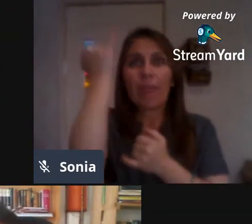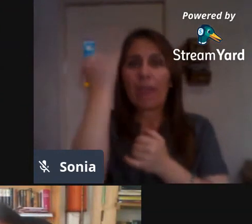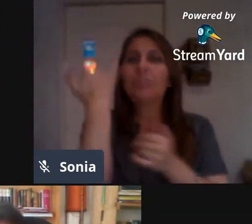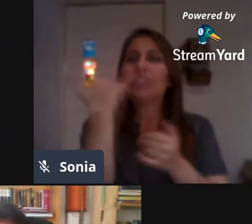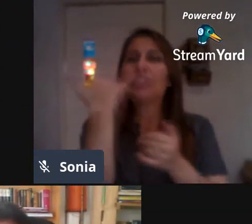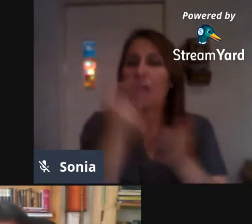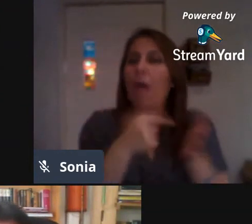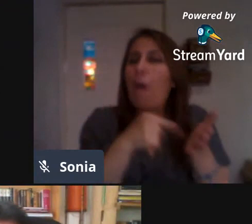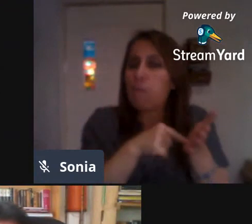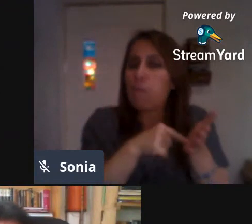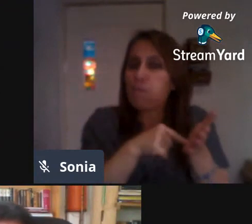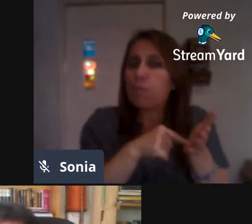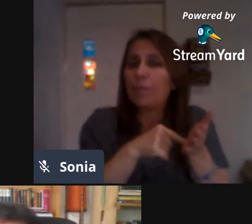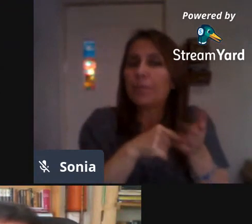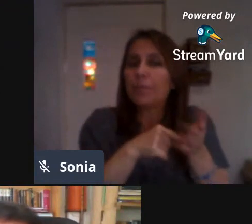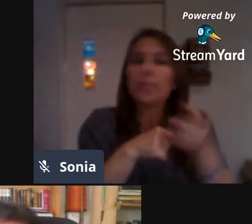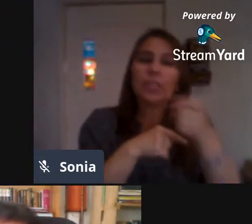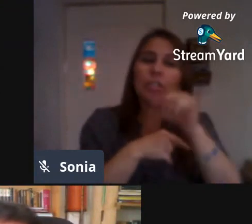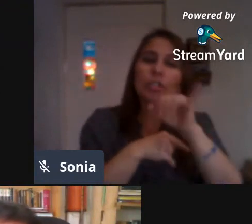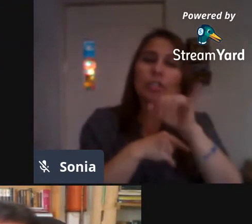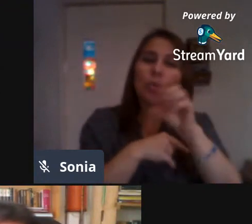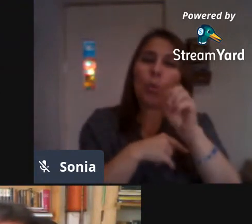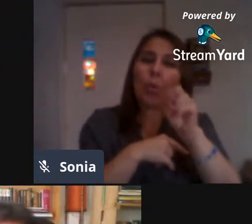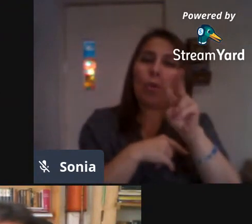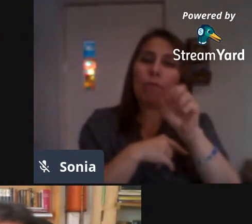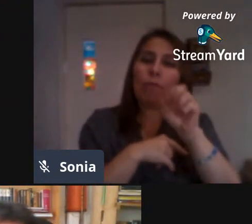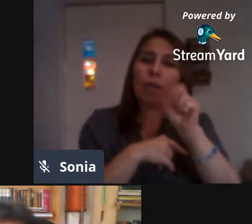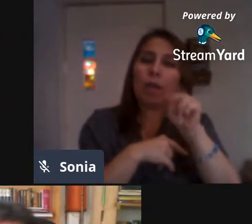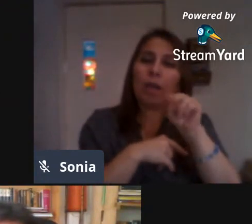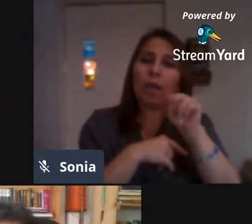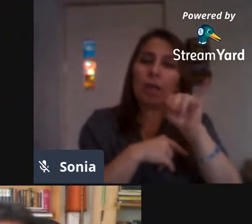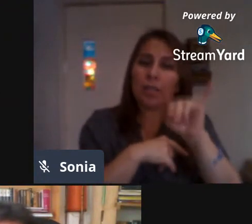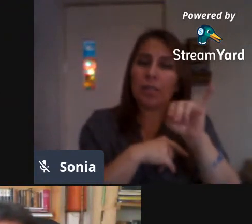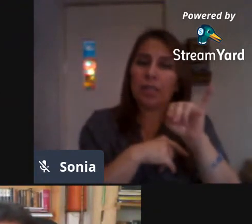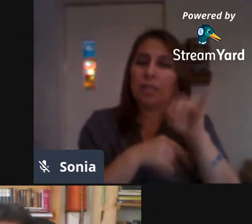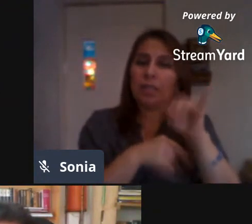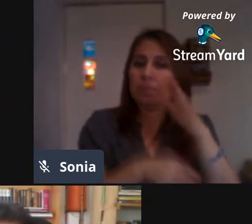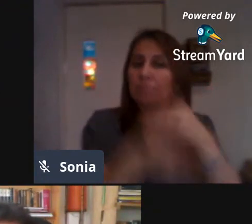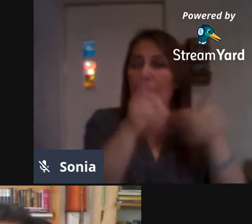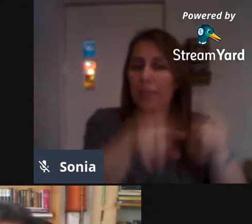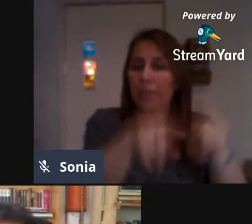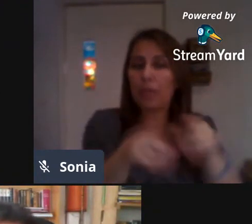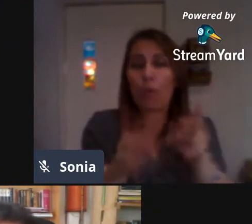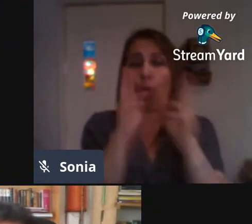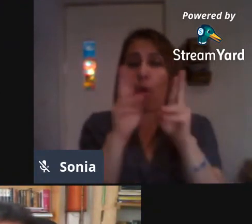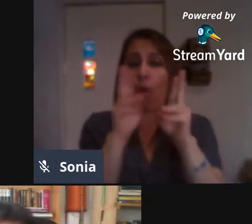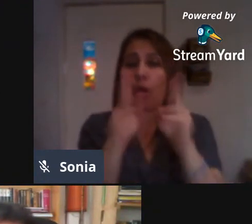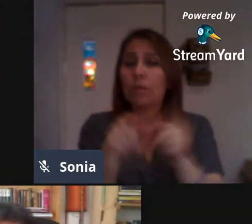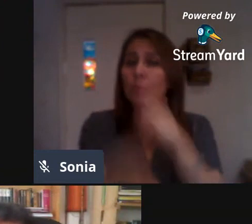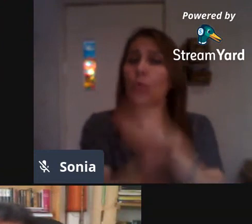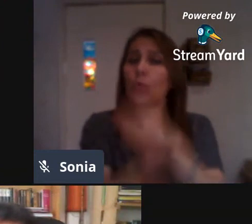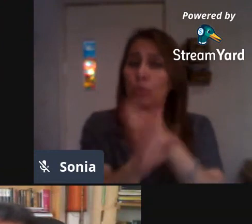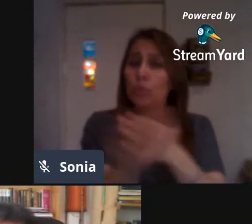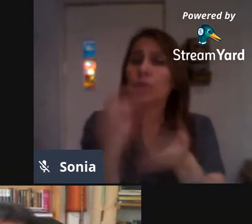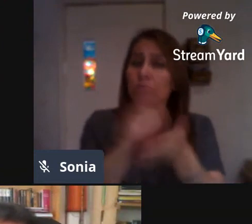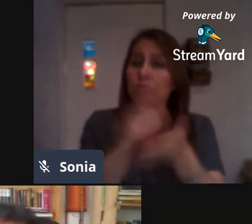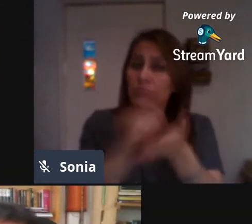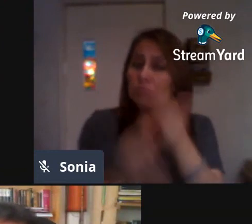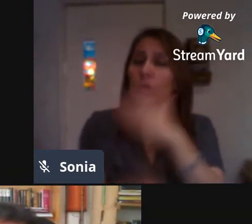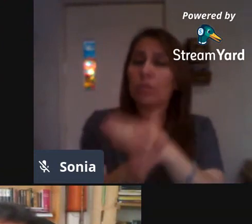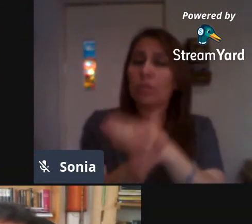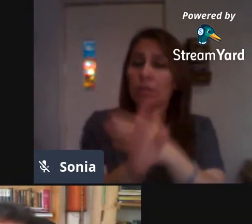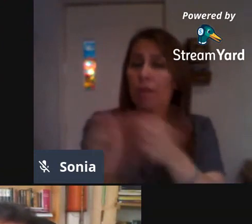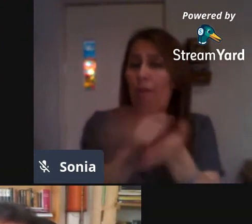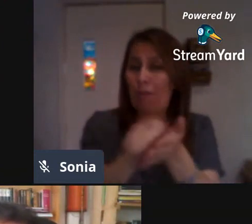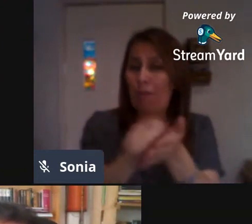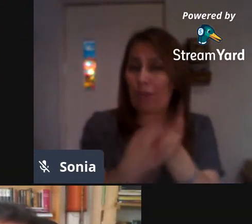yoani si está muy muy vario tu borrador ojalá lo sigas trabajando acá justamente quiero que pasemos a hablar de en qué